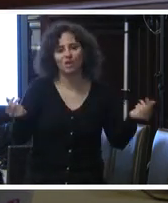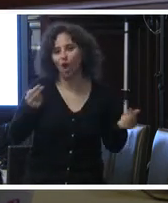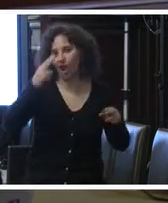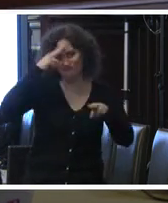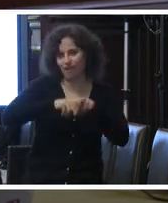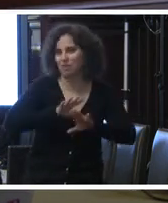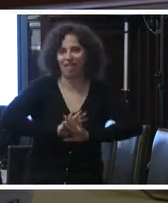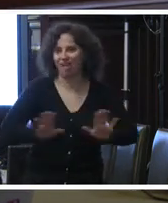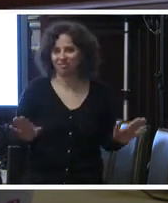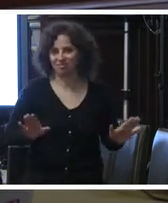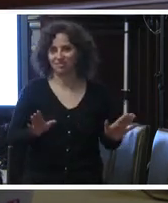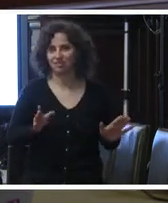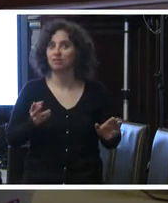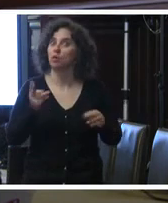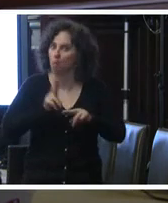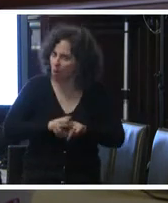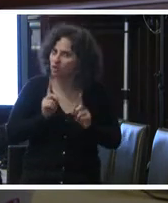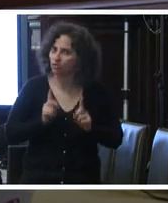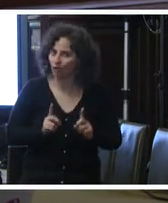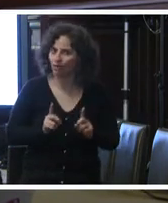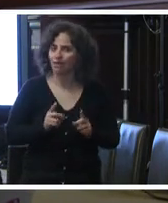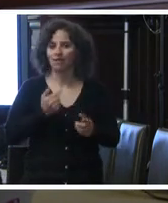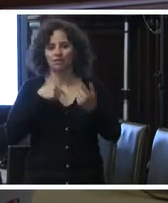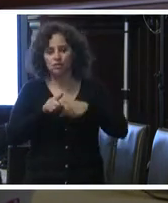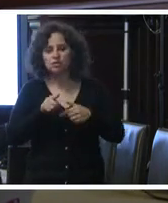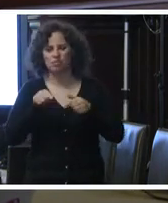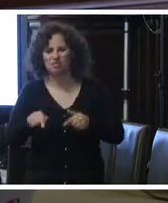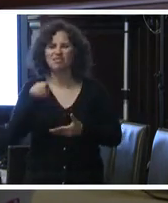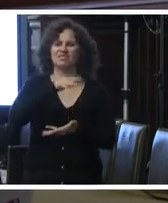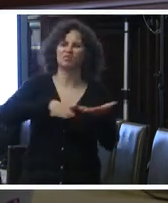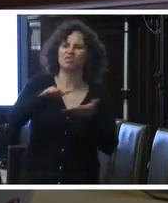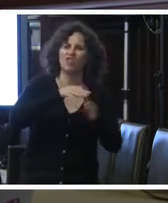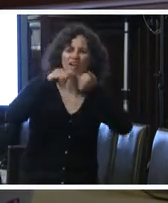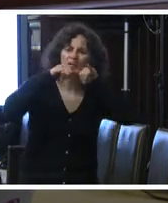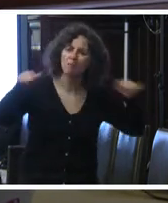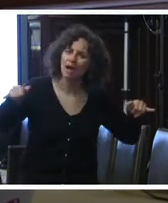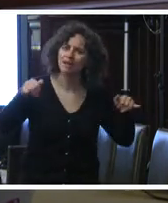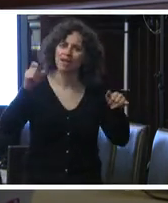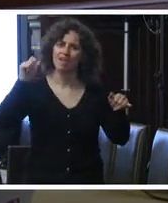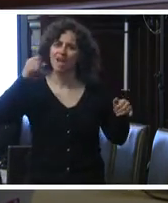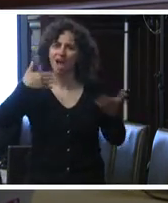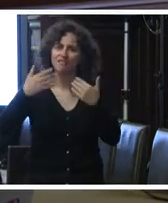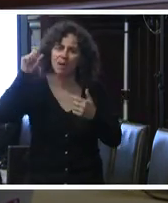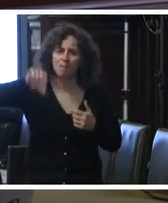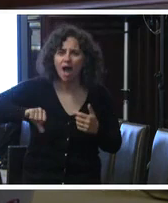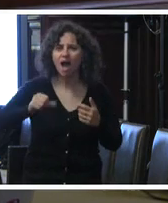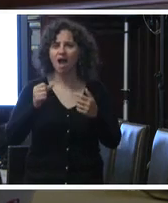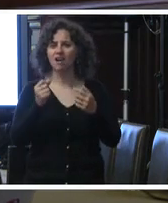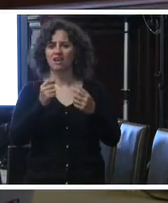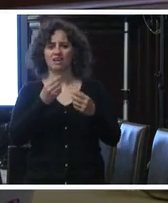Entonces, para nosotros estos ambientes se han vuelto, por esta situación de campaña y